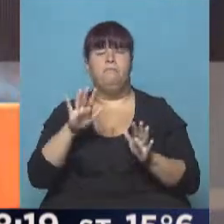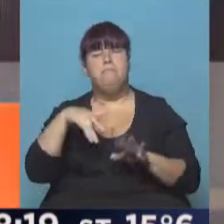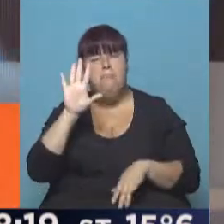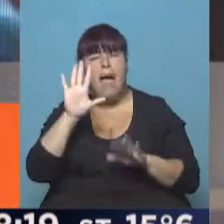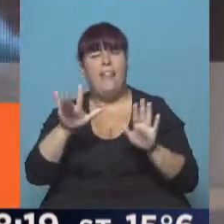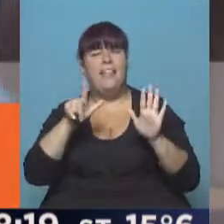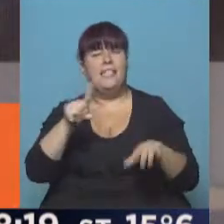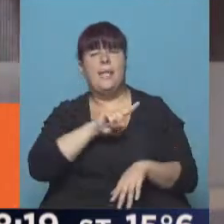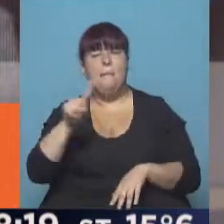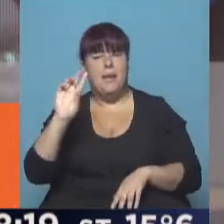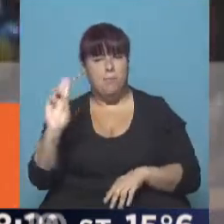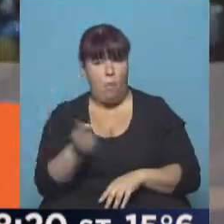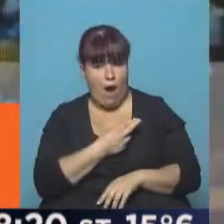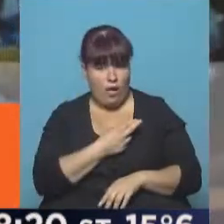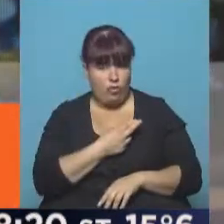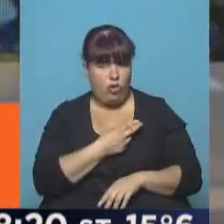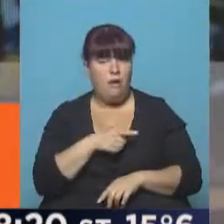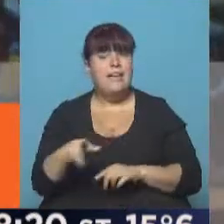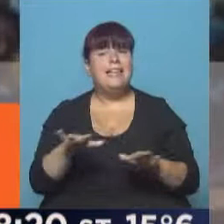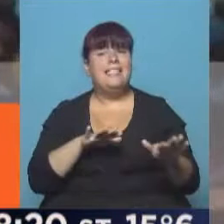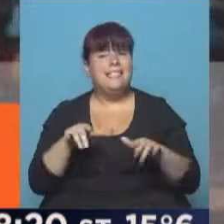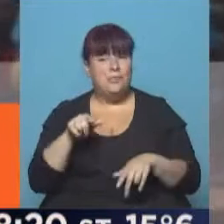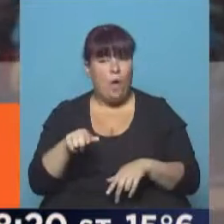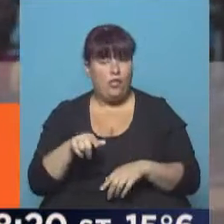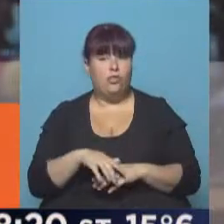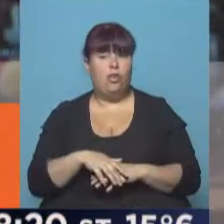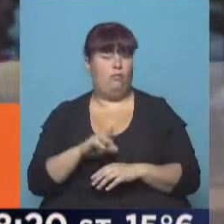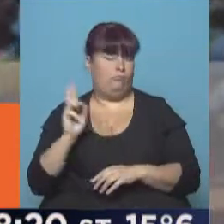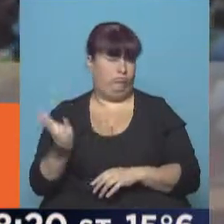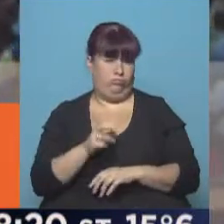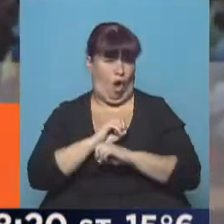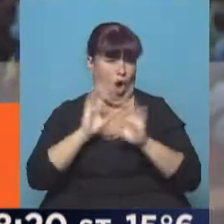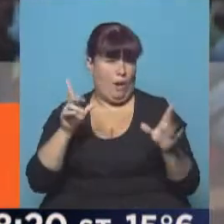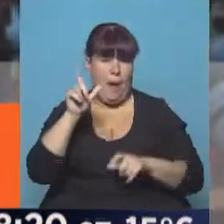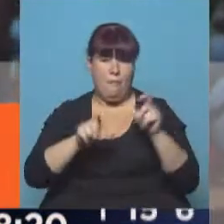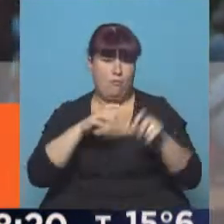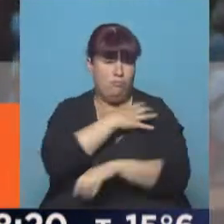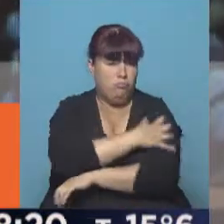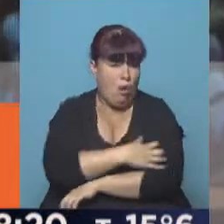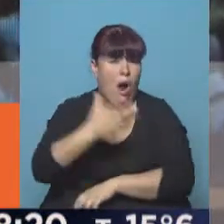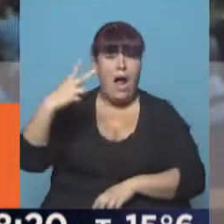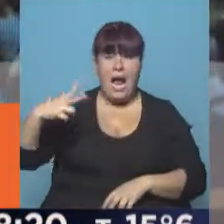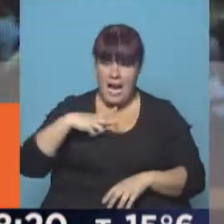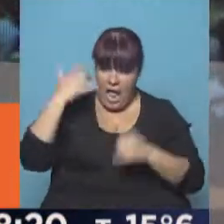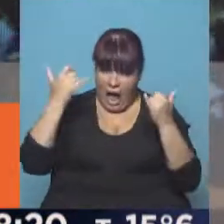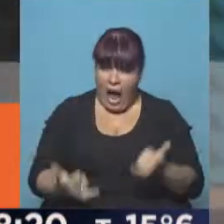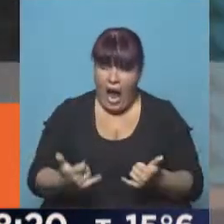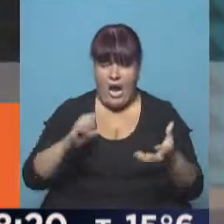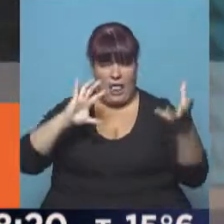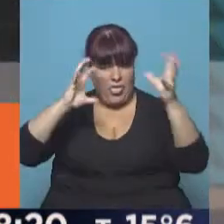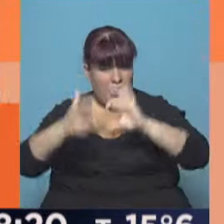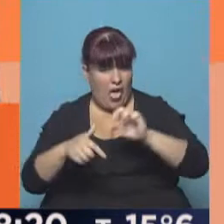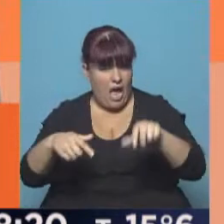de 17.000 muertes. La situación es paupérrima para la gente. Un país tan rico como Venezuela,